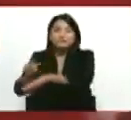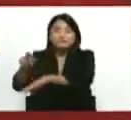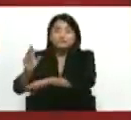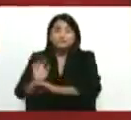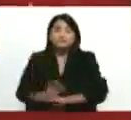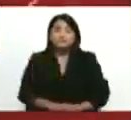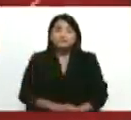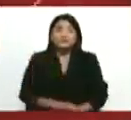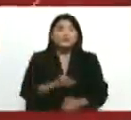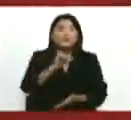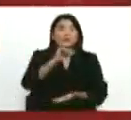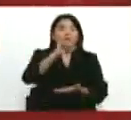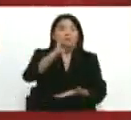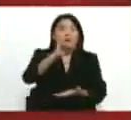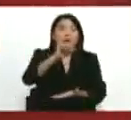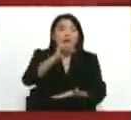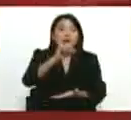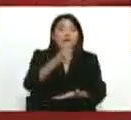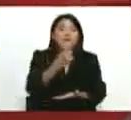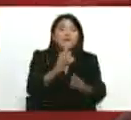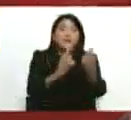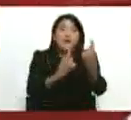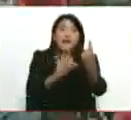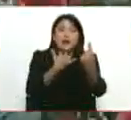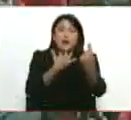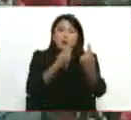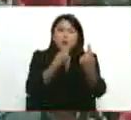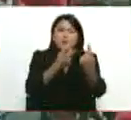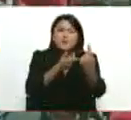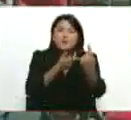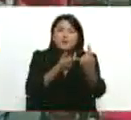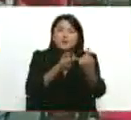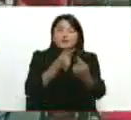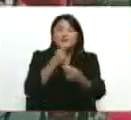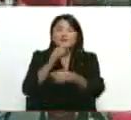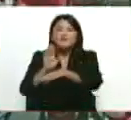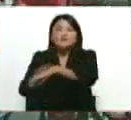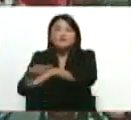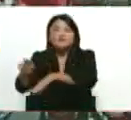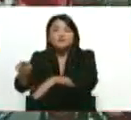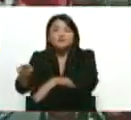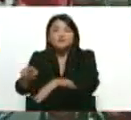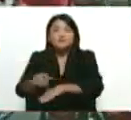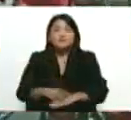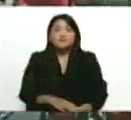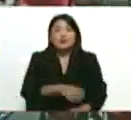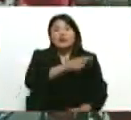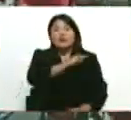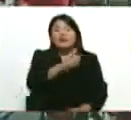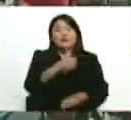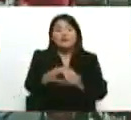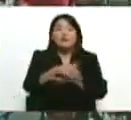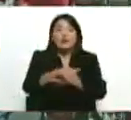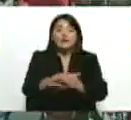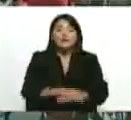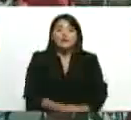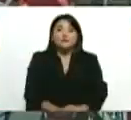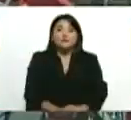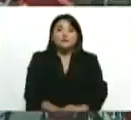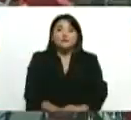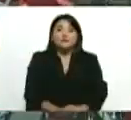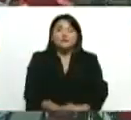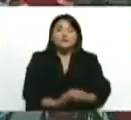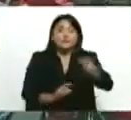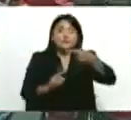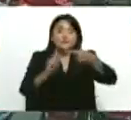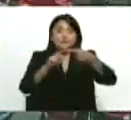Si el CLA llegó, que le falta un producto, ¿a quién le reclaman? Y el jefe de calle, mujer, la mayoría de las